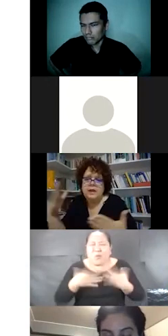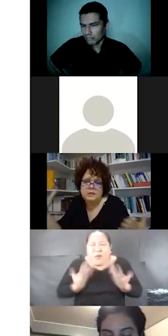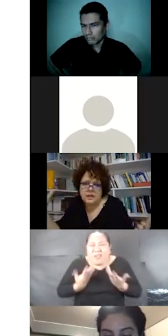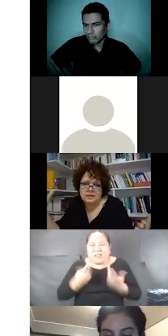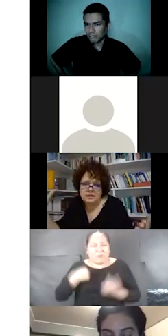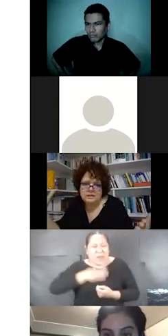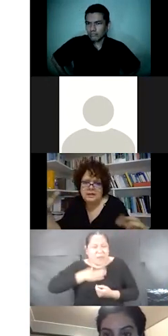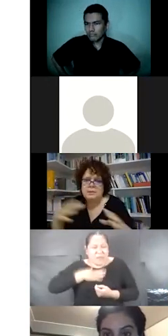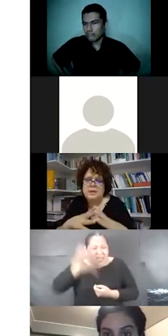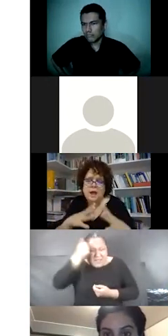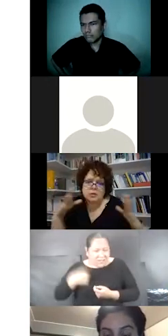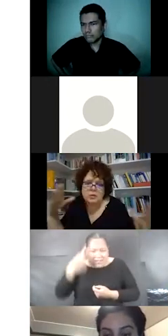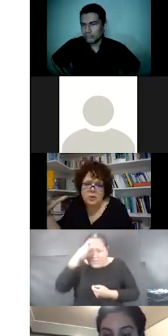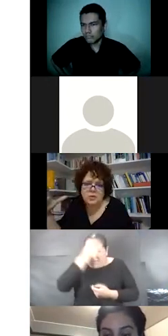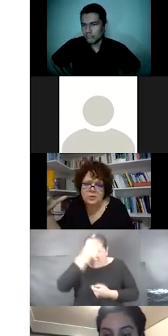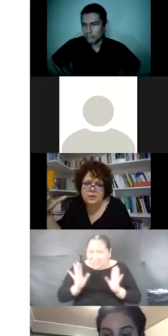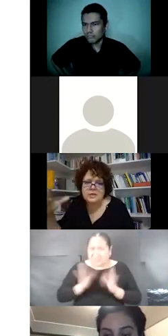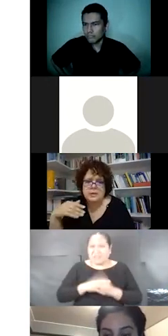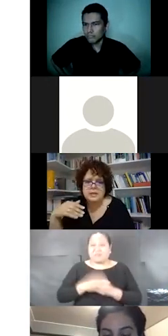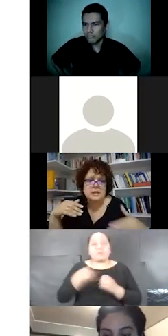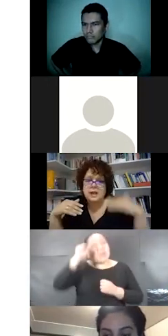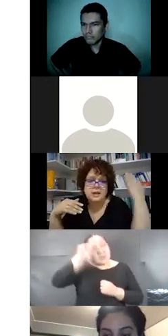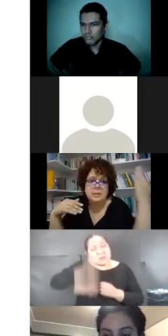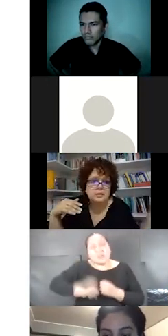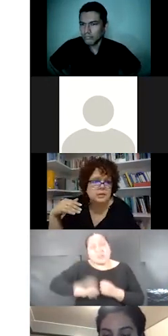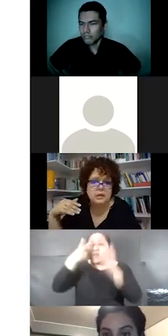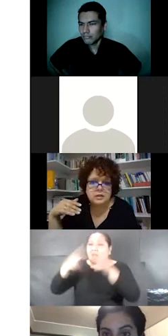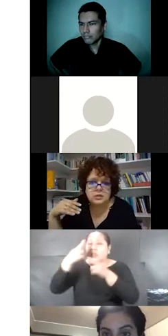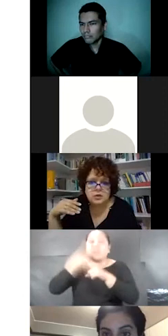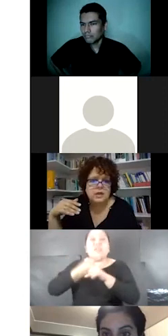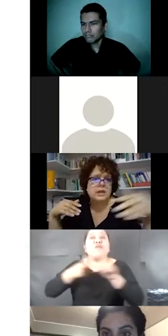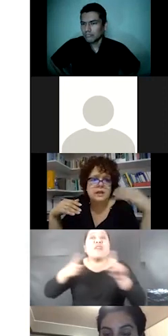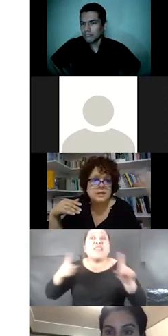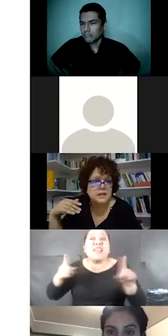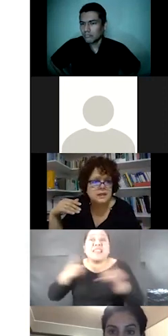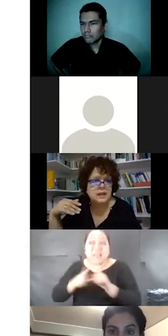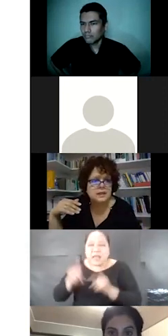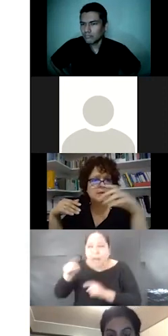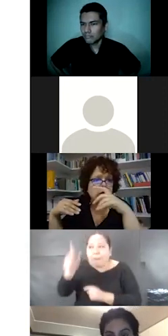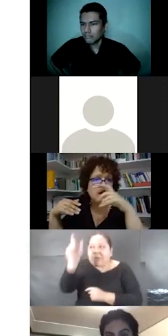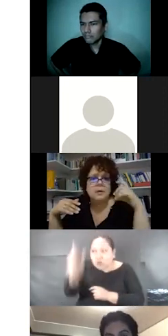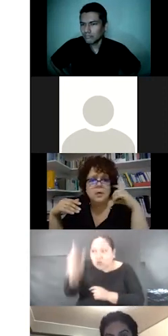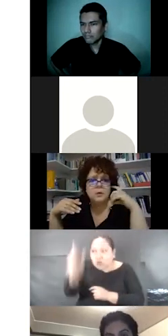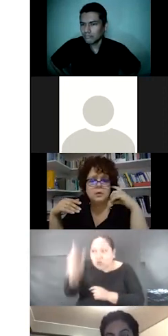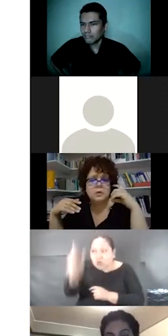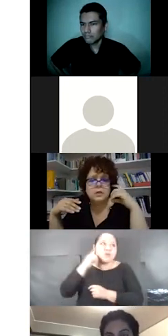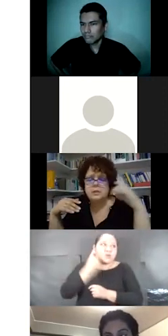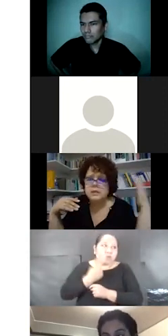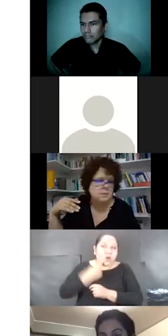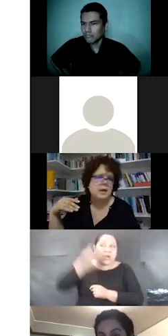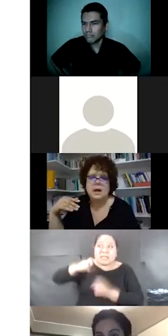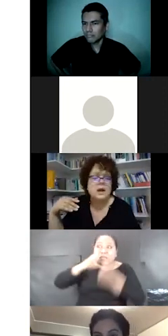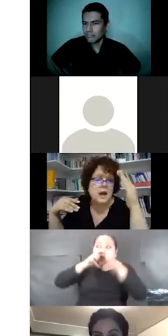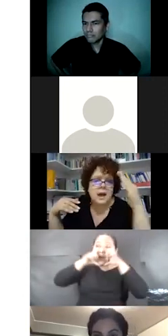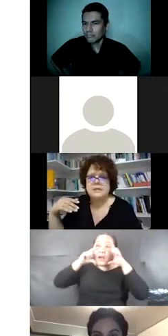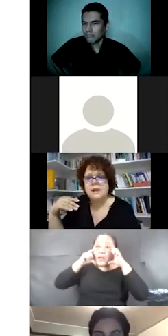las diferencias, respetarnos todos y saber si es que hay una persona sorda que necesita el tapaboca con cosas